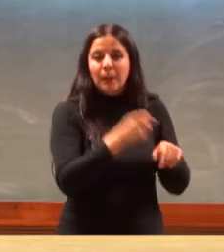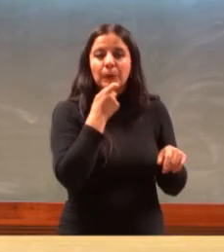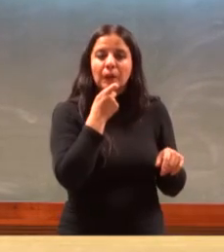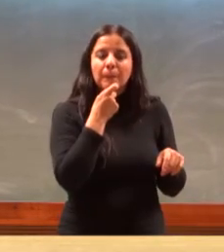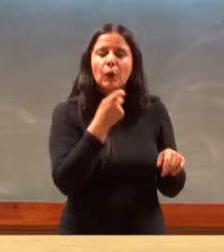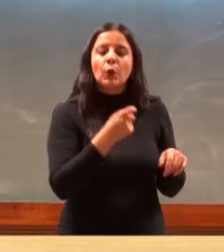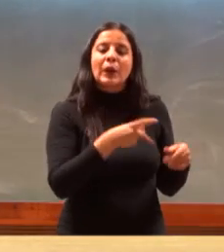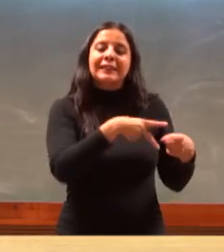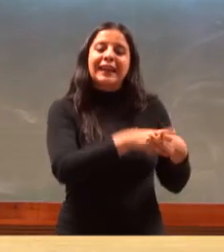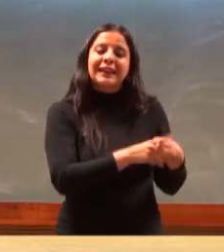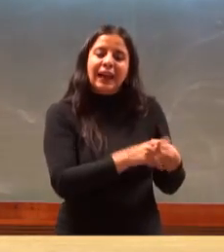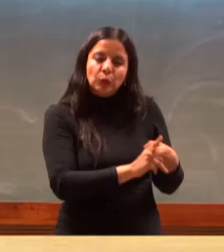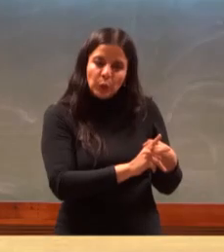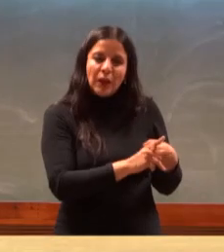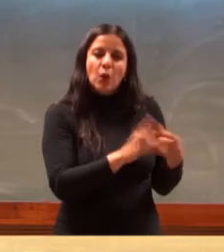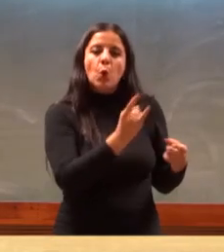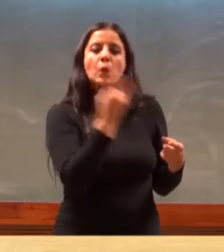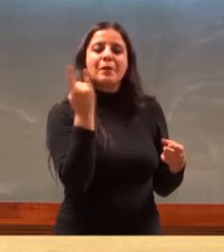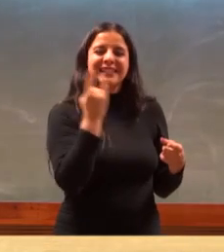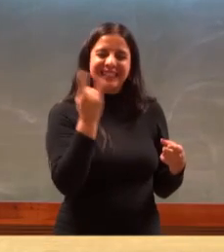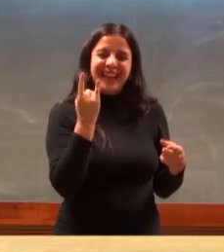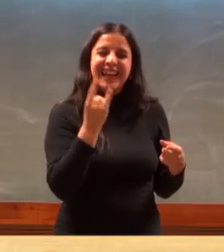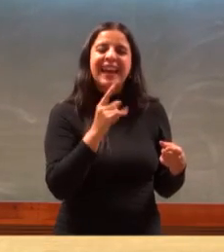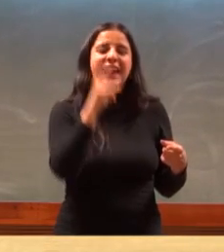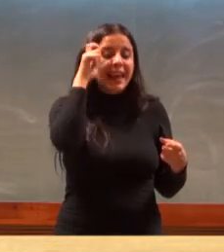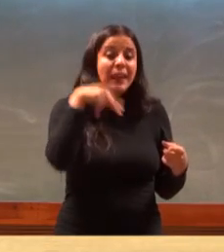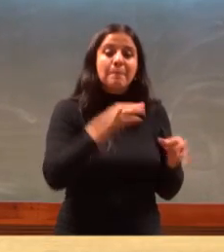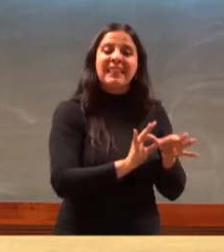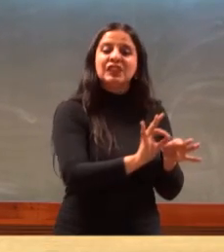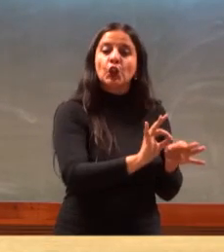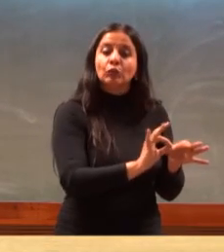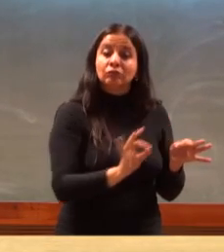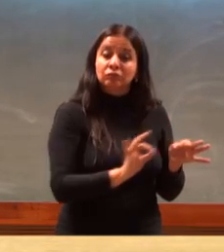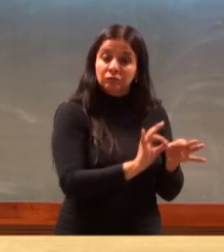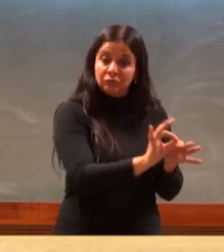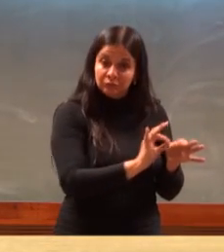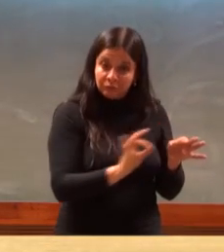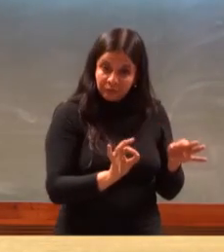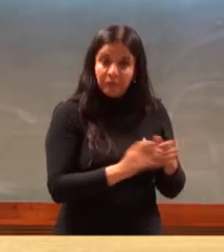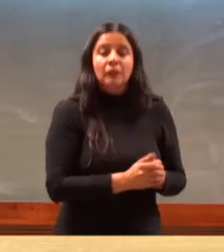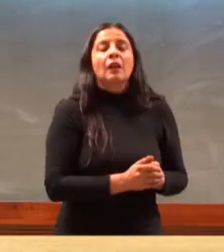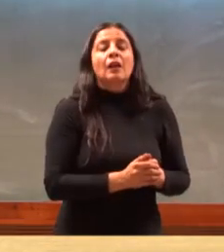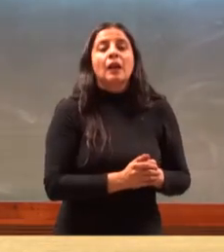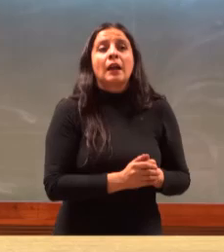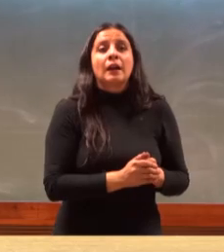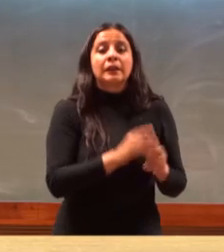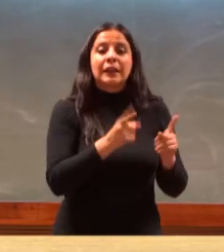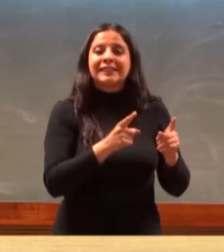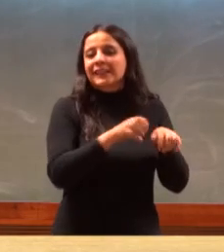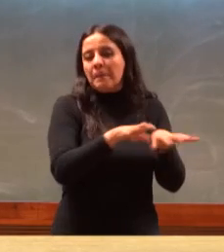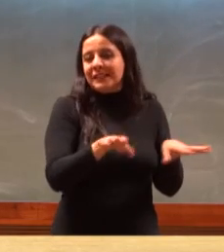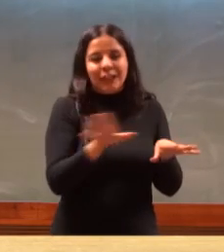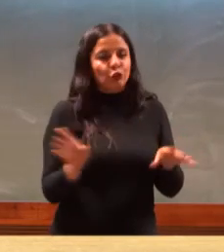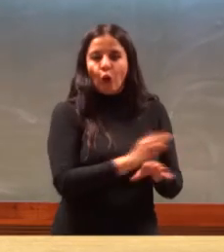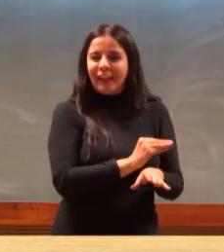edición que va a tener sede en la escuela de bibliotecología pero que además es transversal a todas las las escuelas de la facultad y en la y